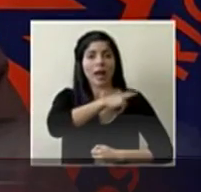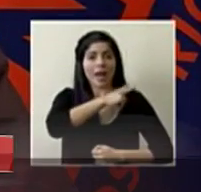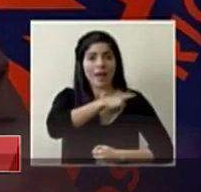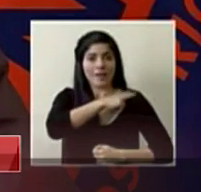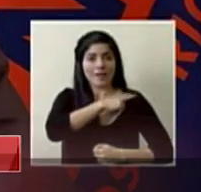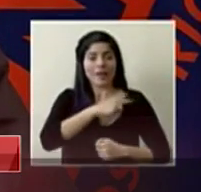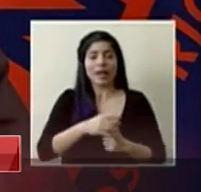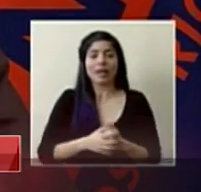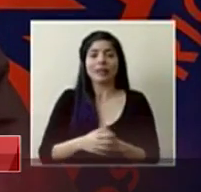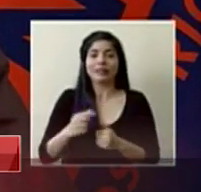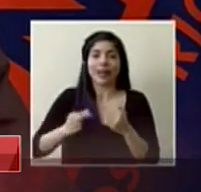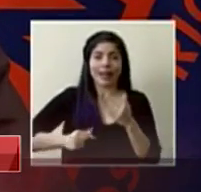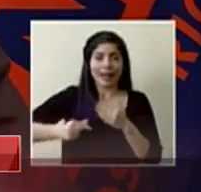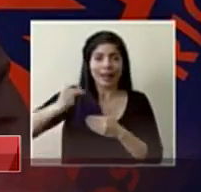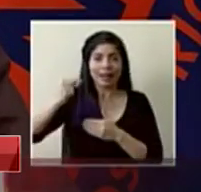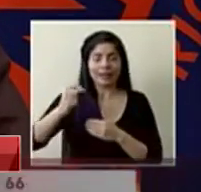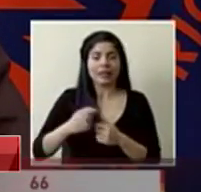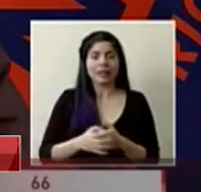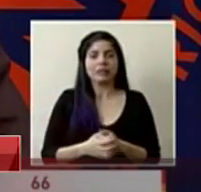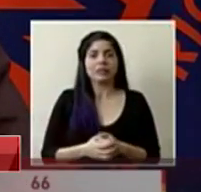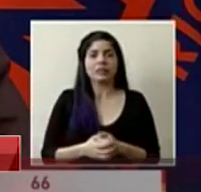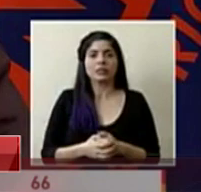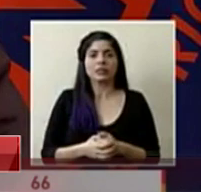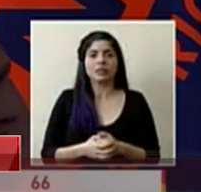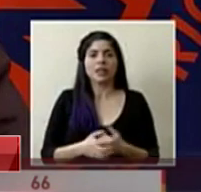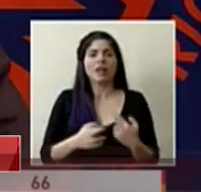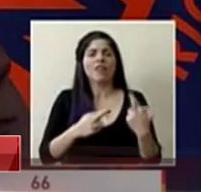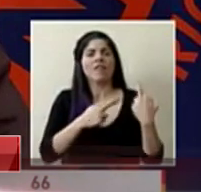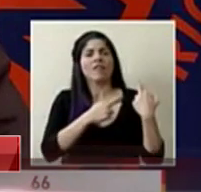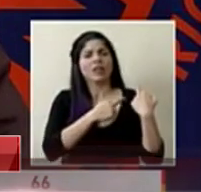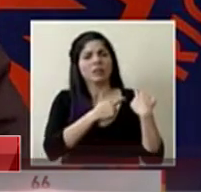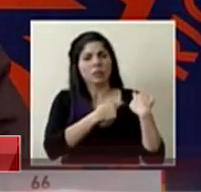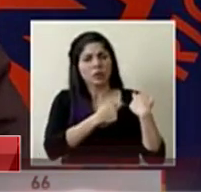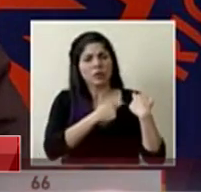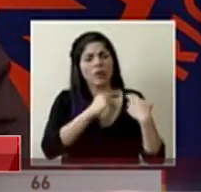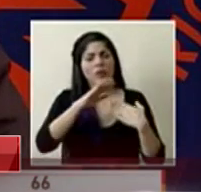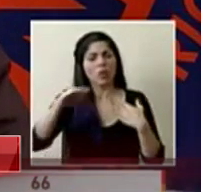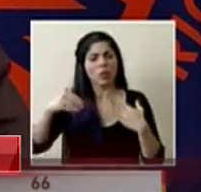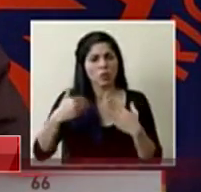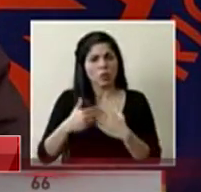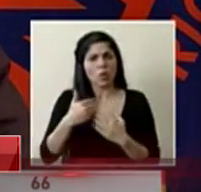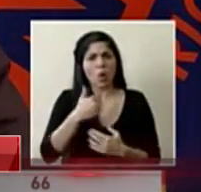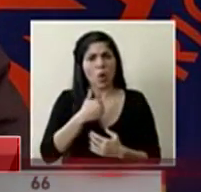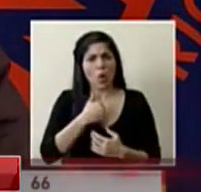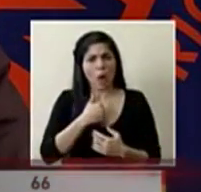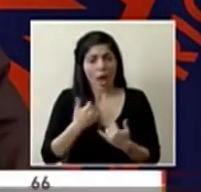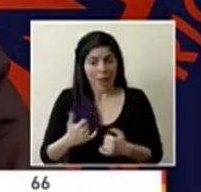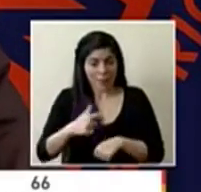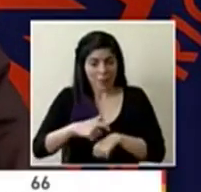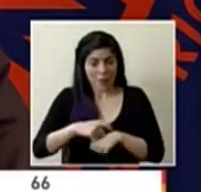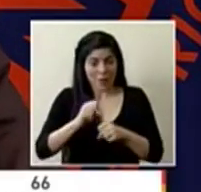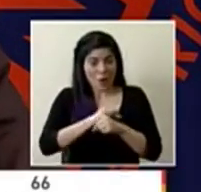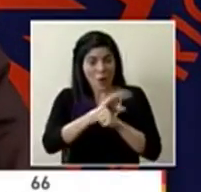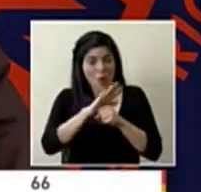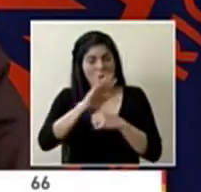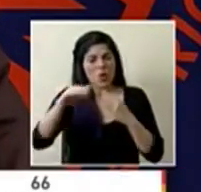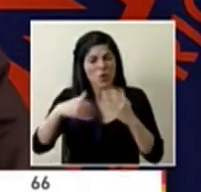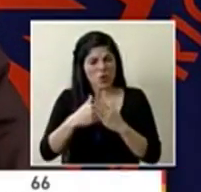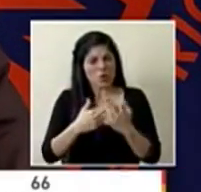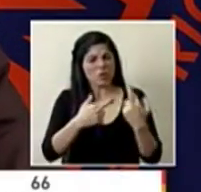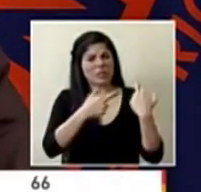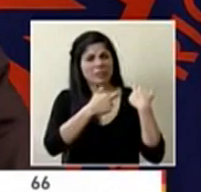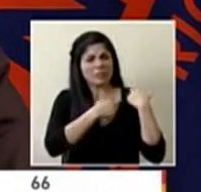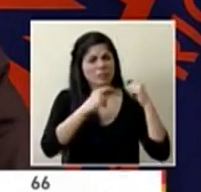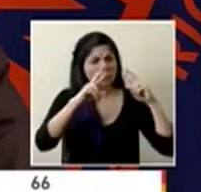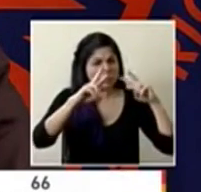a los jefes, a los gerentes, esa responsabilidad que tenemos en estos momentos de COVID-19 de verificar,